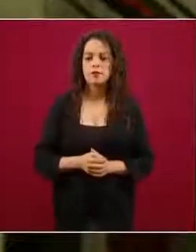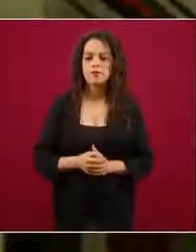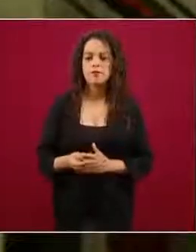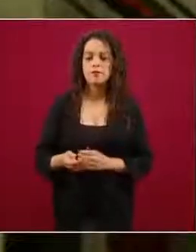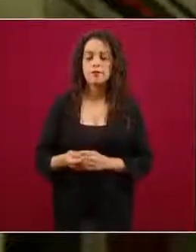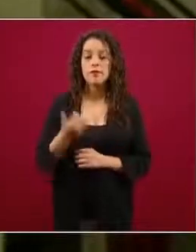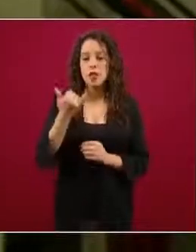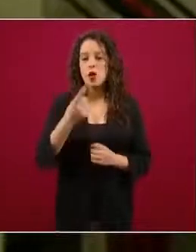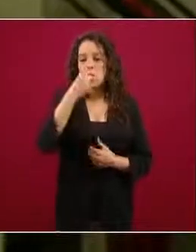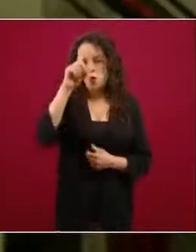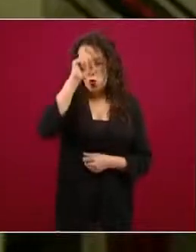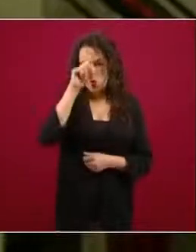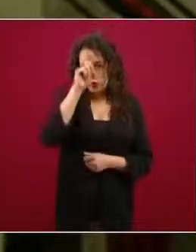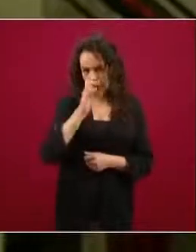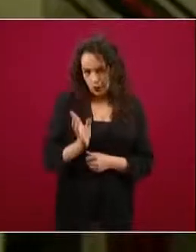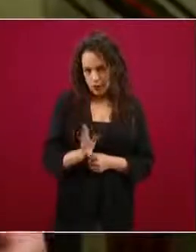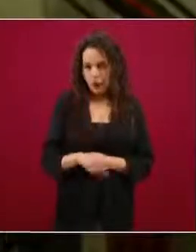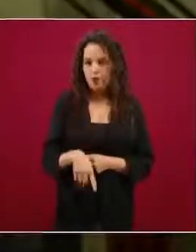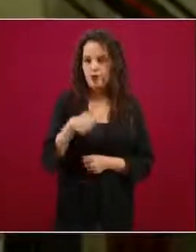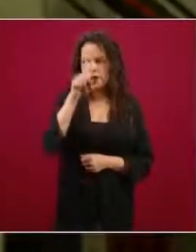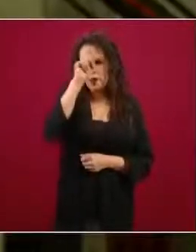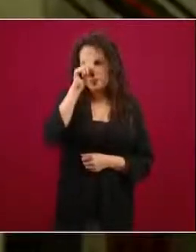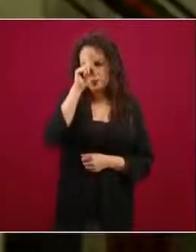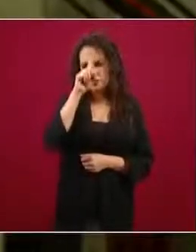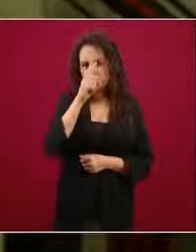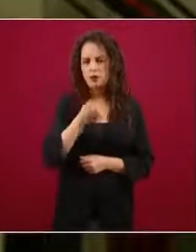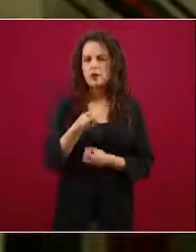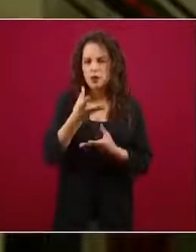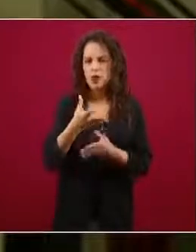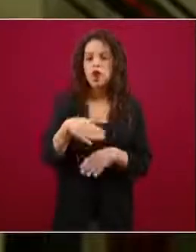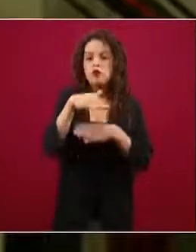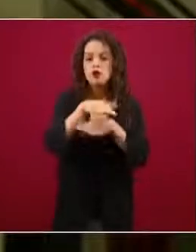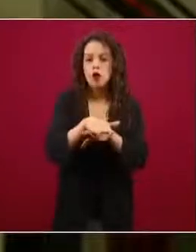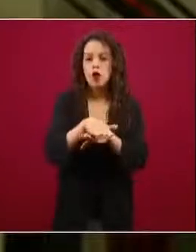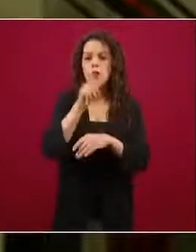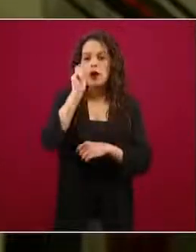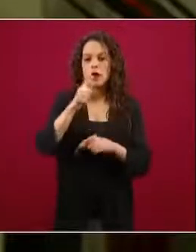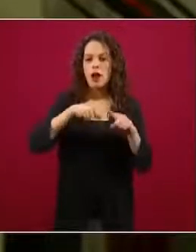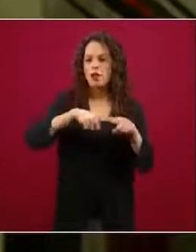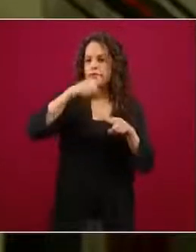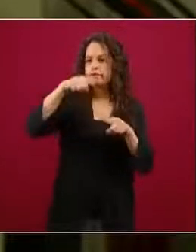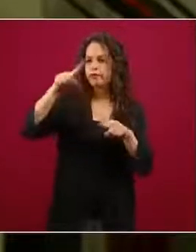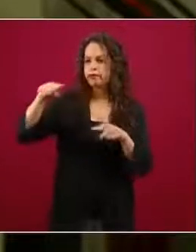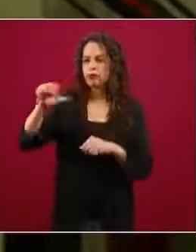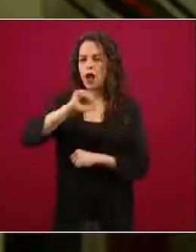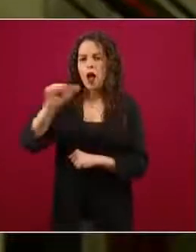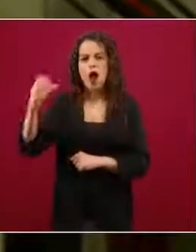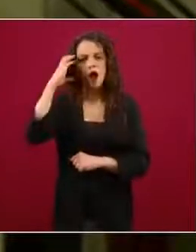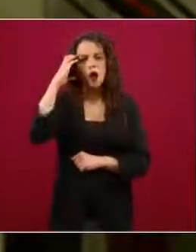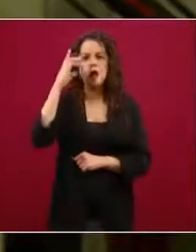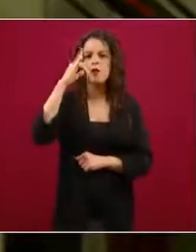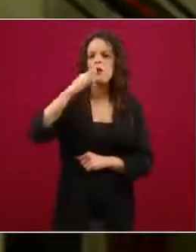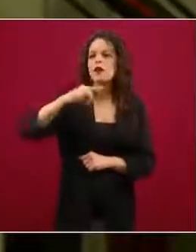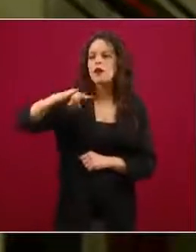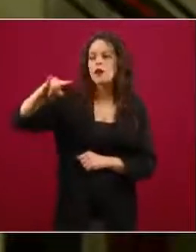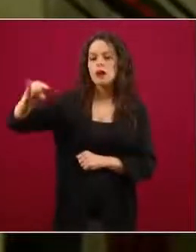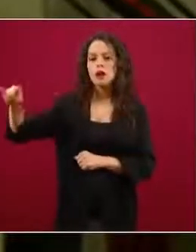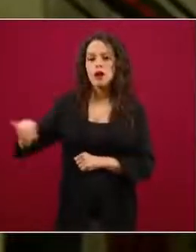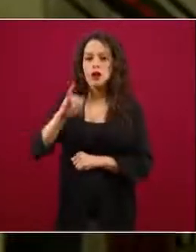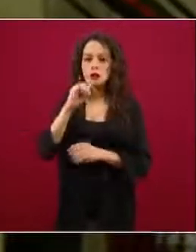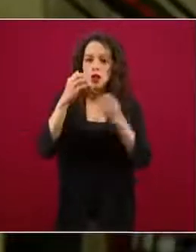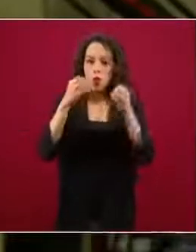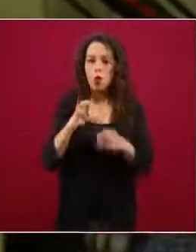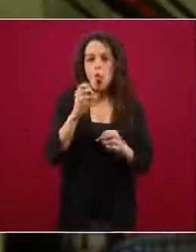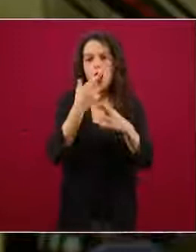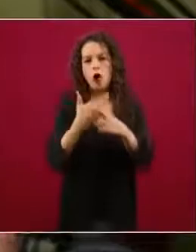sobre las gráficas de ocupación hospitalaria y sería añadir una especie de distintivo,